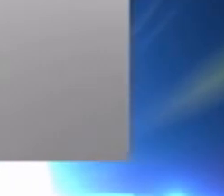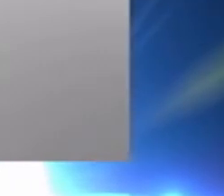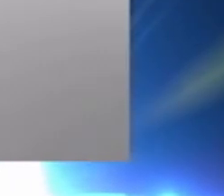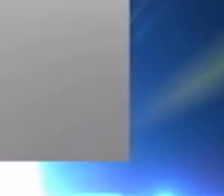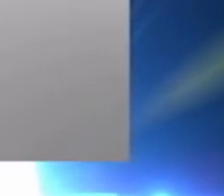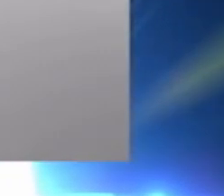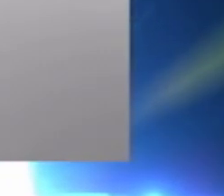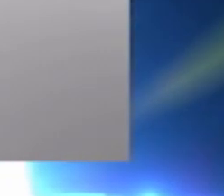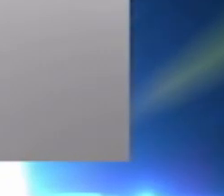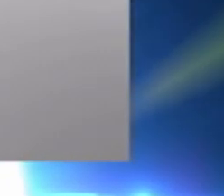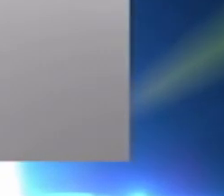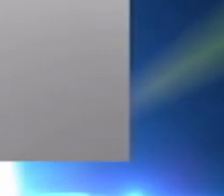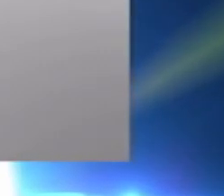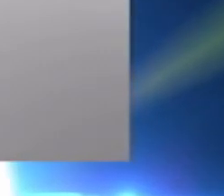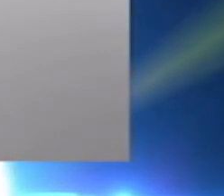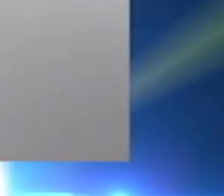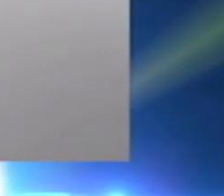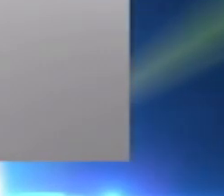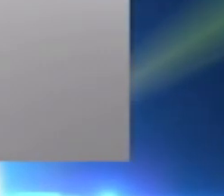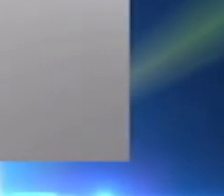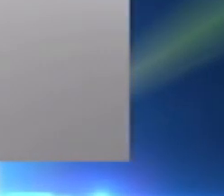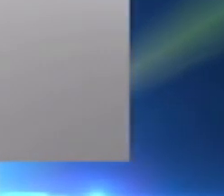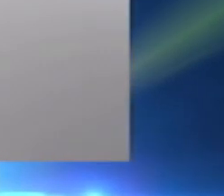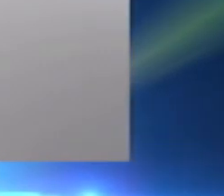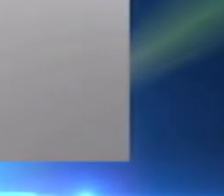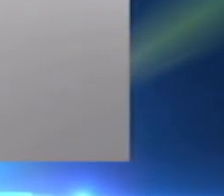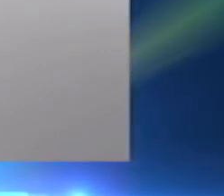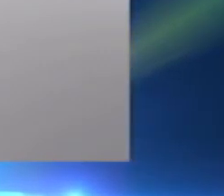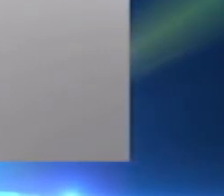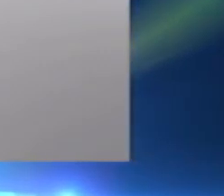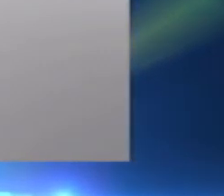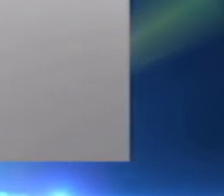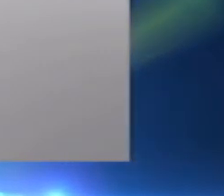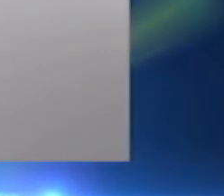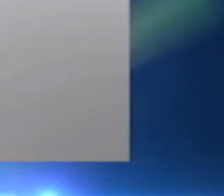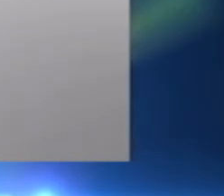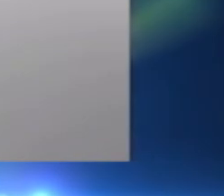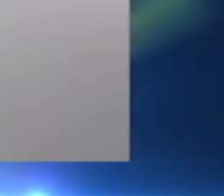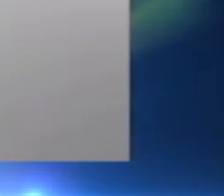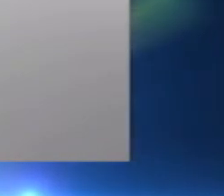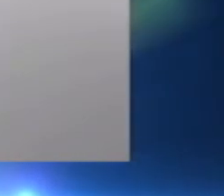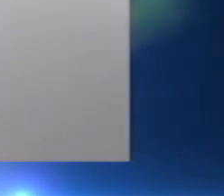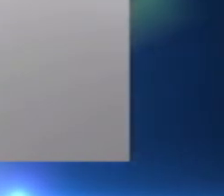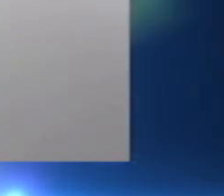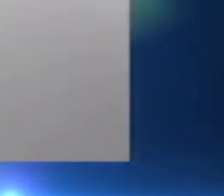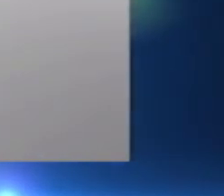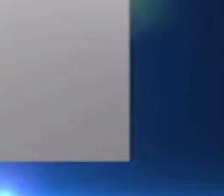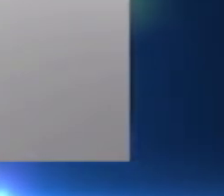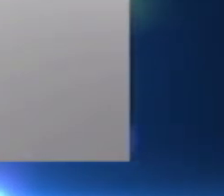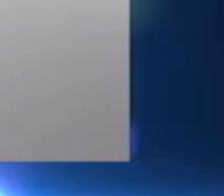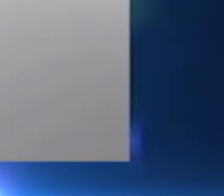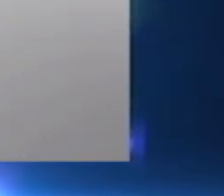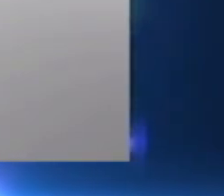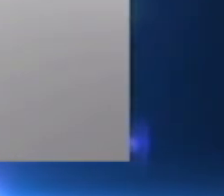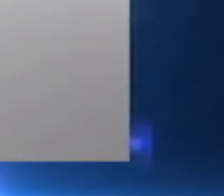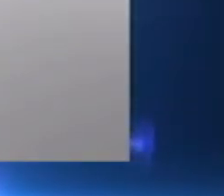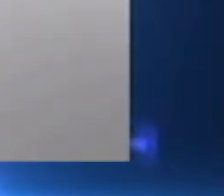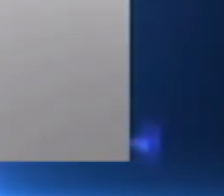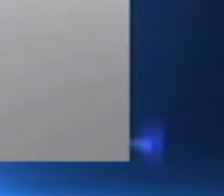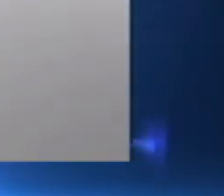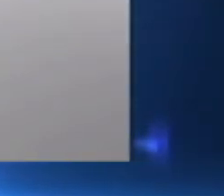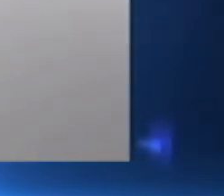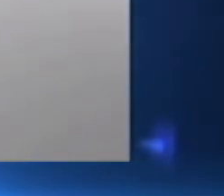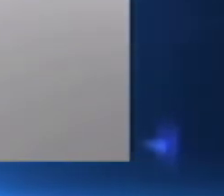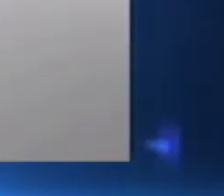literatura al respecto? Muchas gracias, sindicalista. Ahí está. ¿La pueden despedir por instituir, por la creación de un